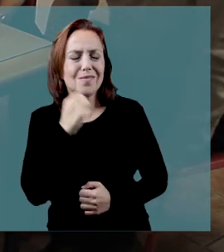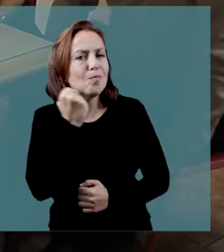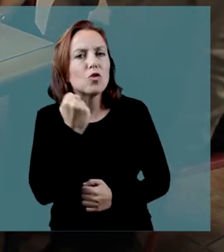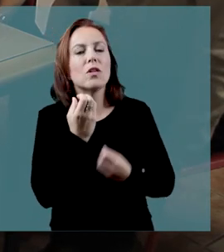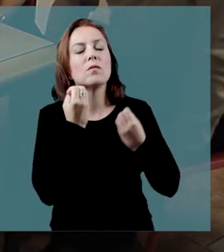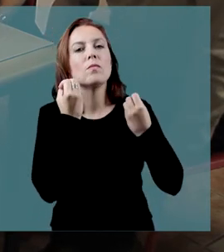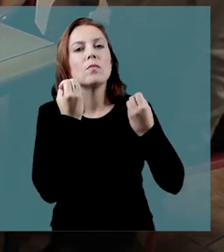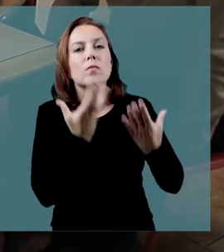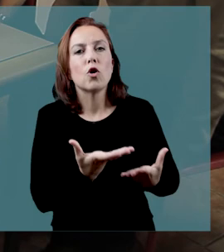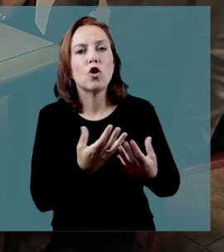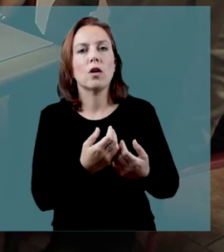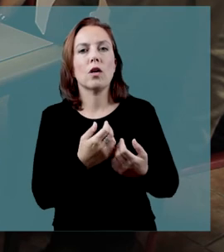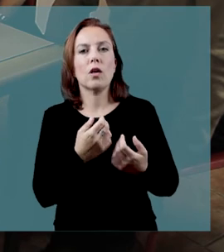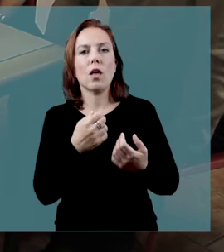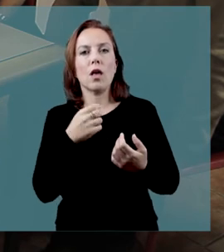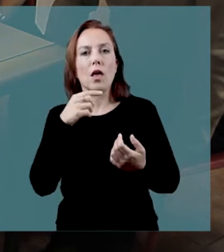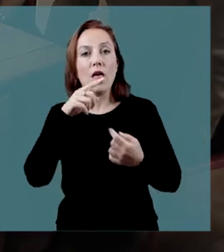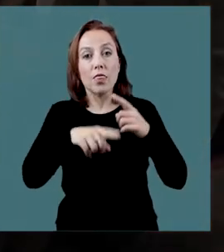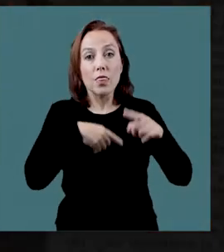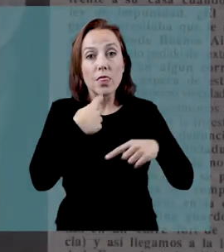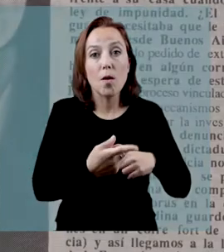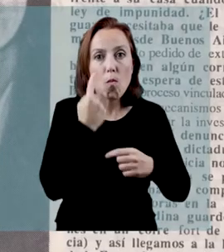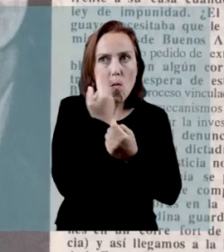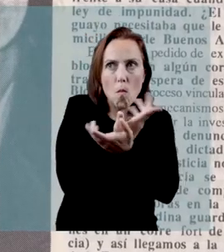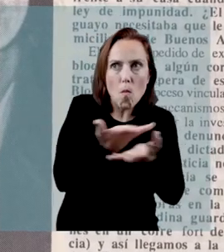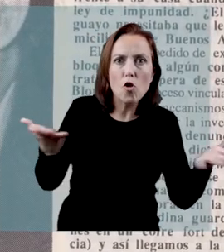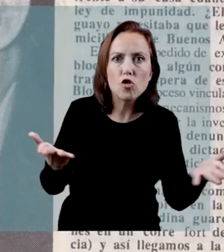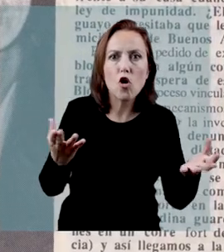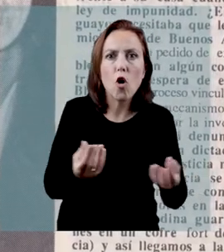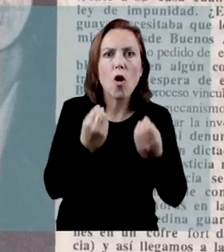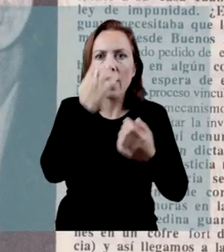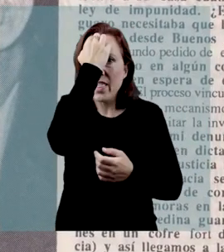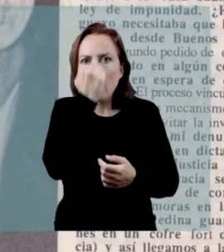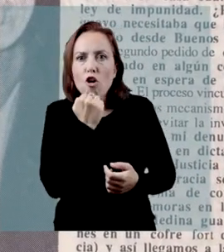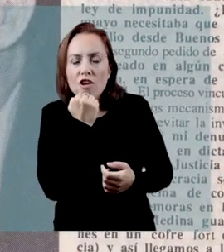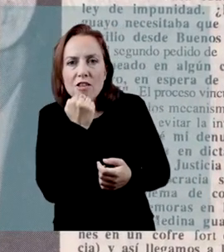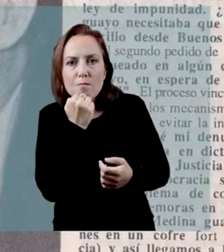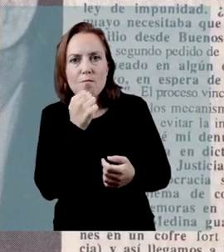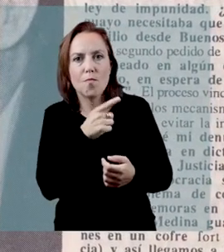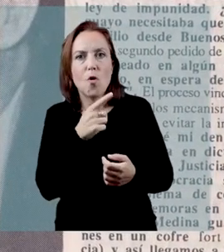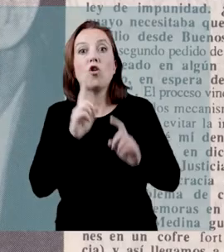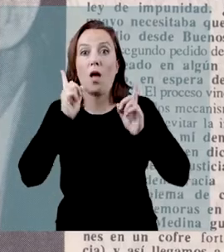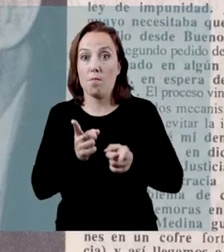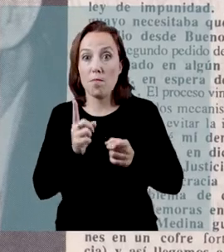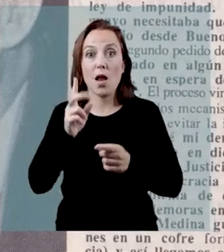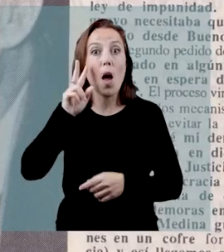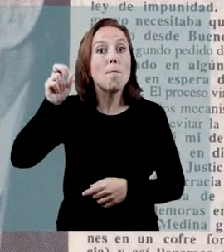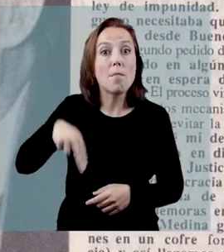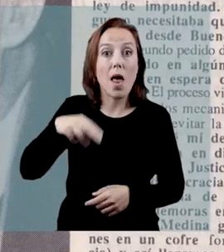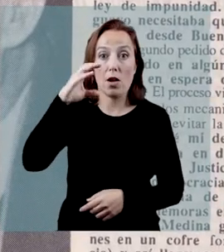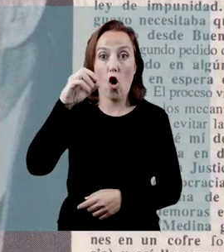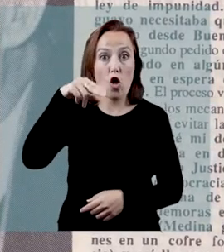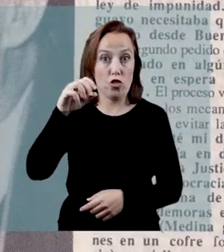clave porque desnudó lo que fue el terrorismo de Estado metido en el Plan Cóndor. Entonces, me parece